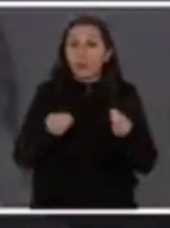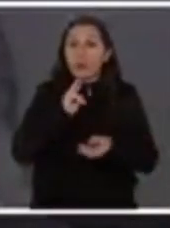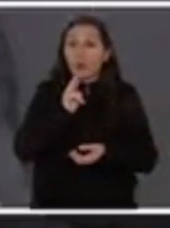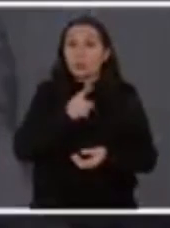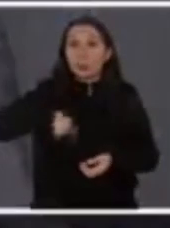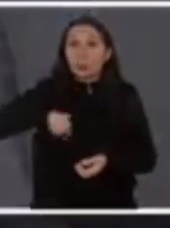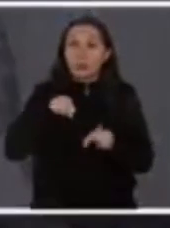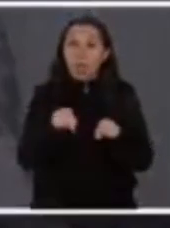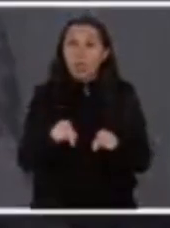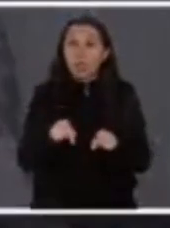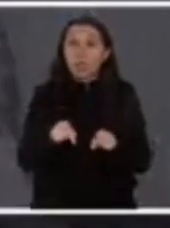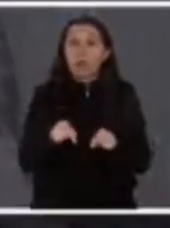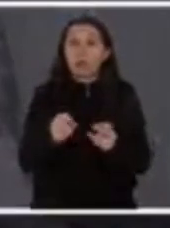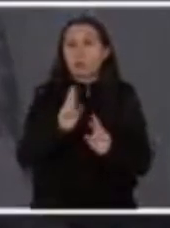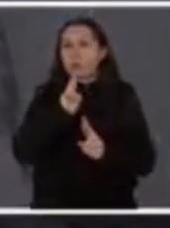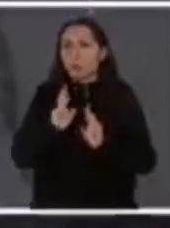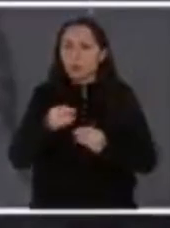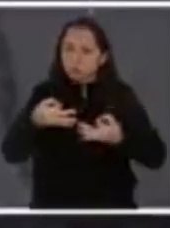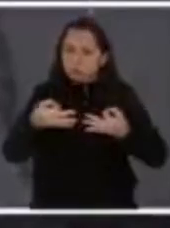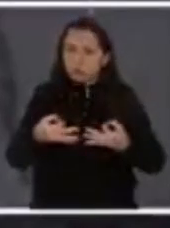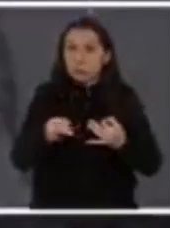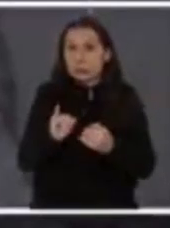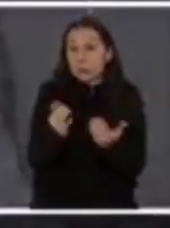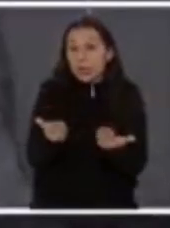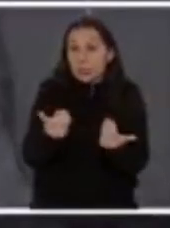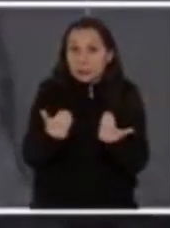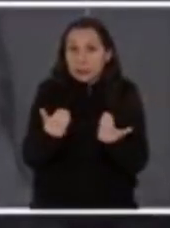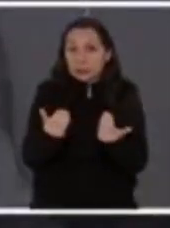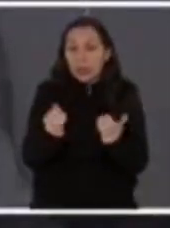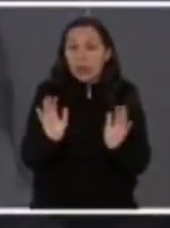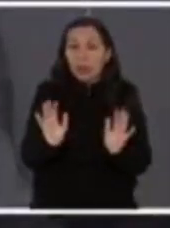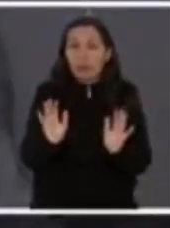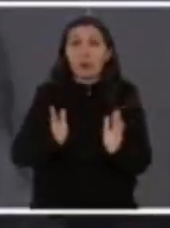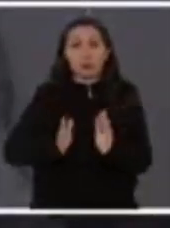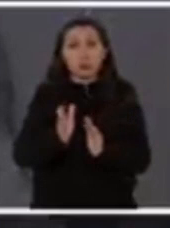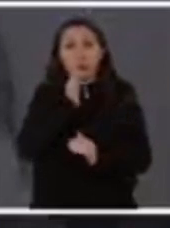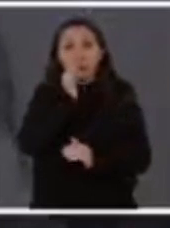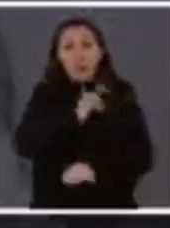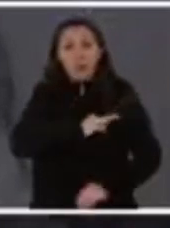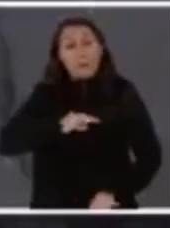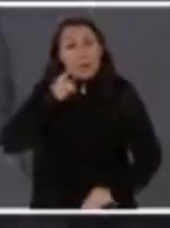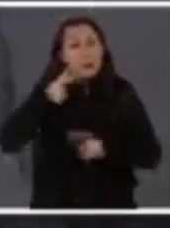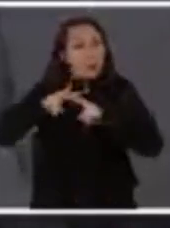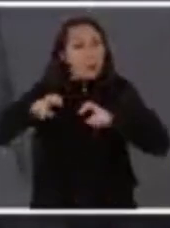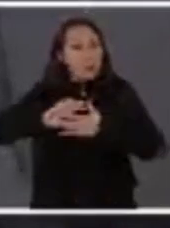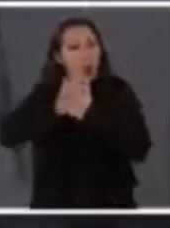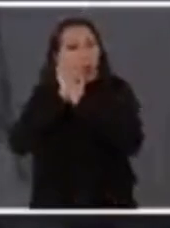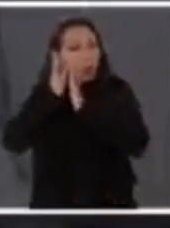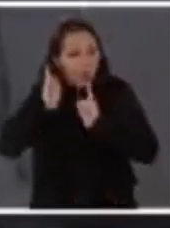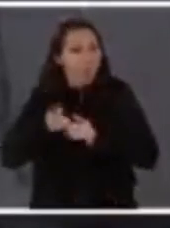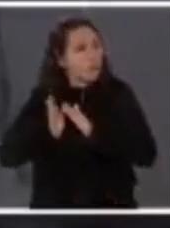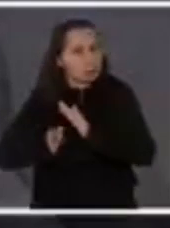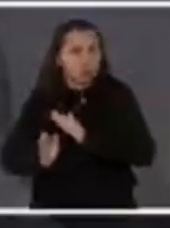reaccionemos. Y acá me parece que ha habido una reacción contundente y si es necesario seguir, como decía el ministro, que se investigue todo lo que se tenga